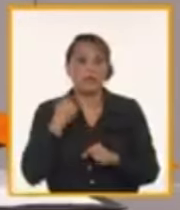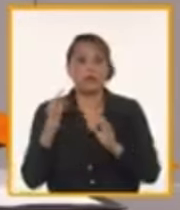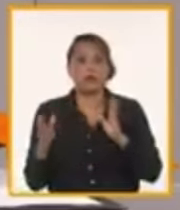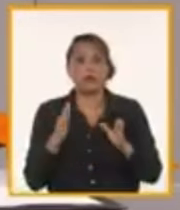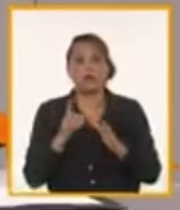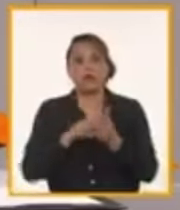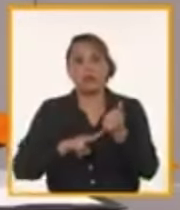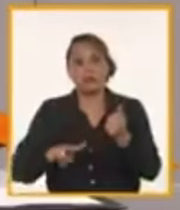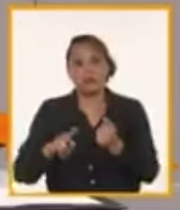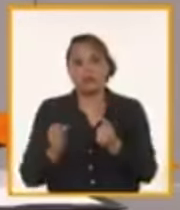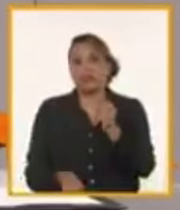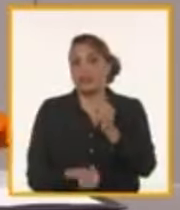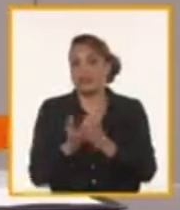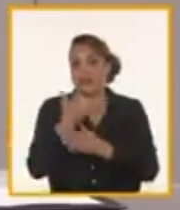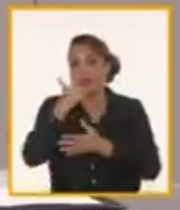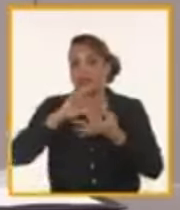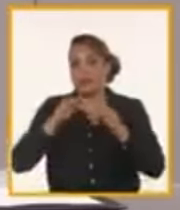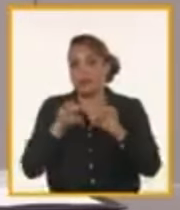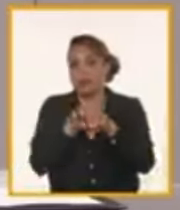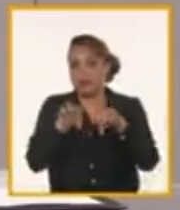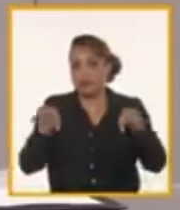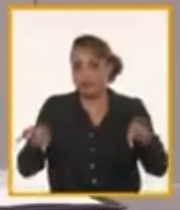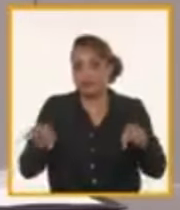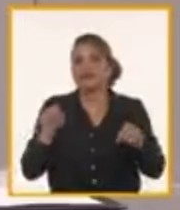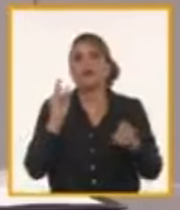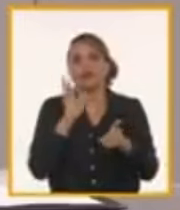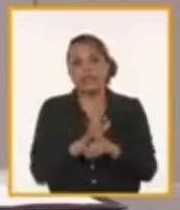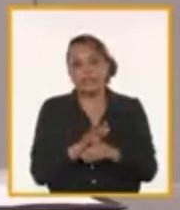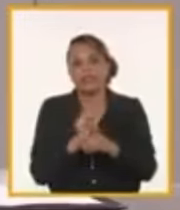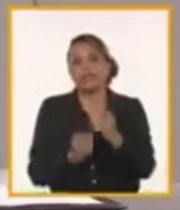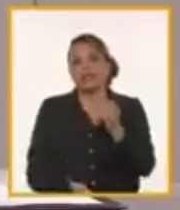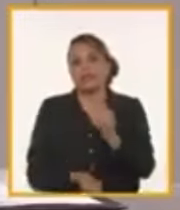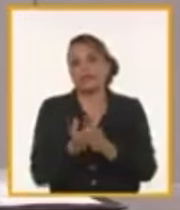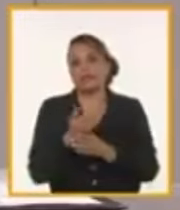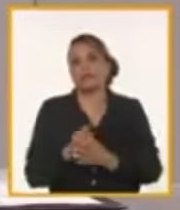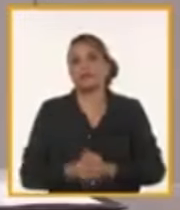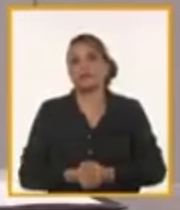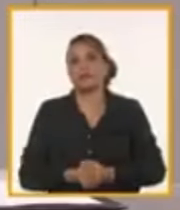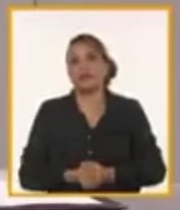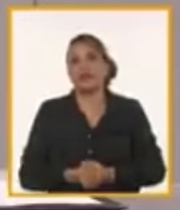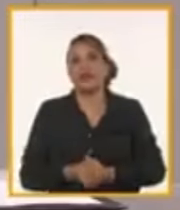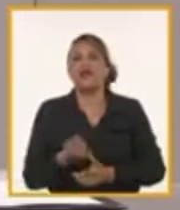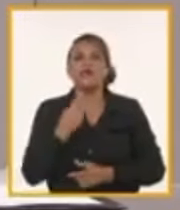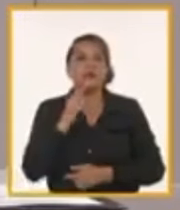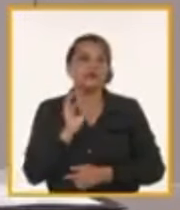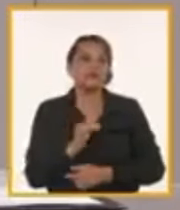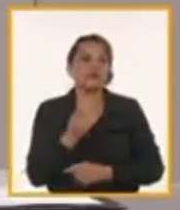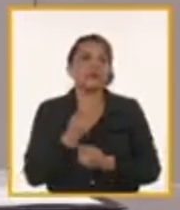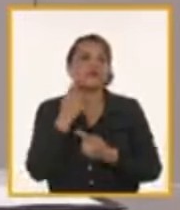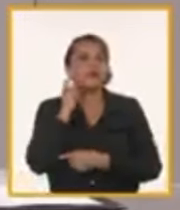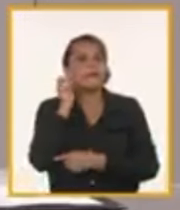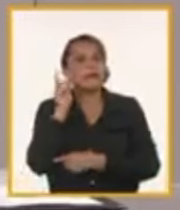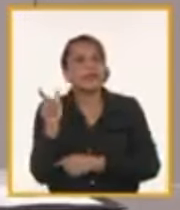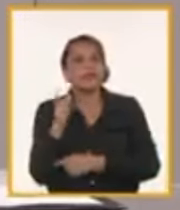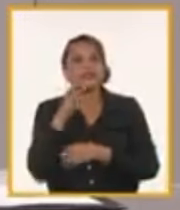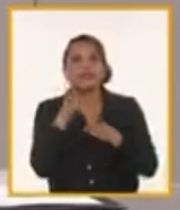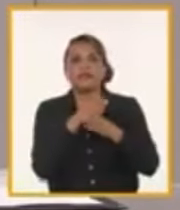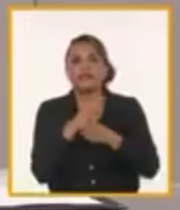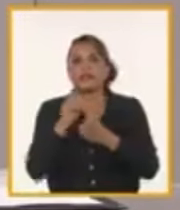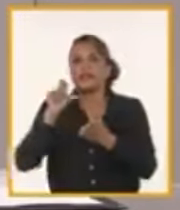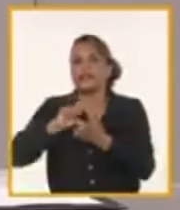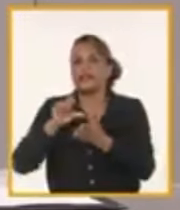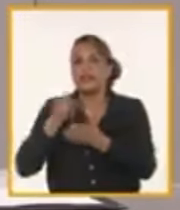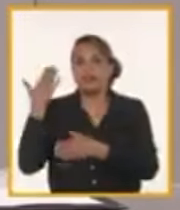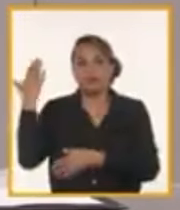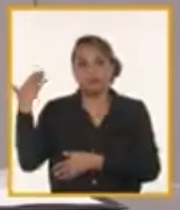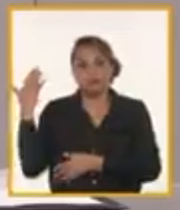provincia estuvo surgió a raíz de la creación de la provincia y viene pero viene con una experiencia de varios centros que existían ya